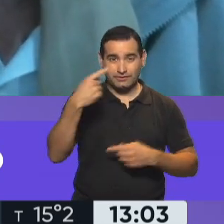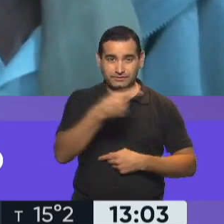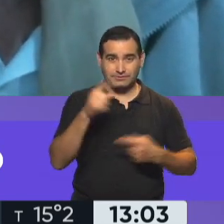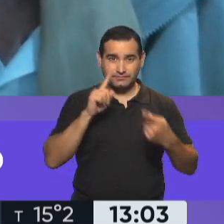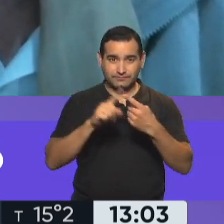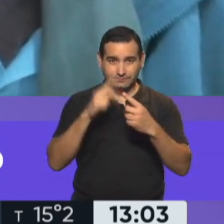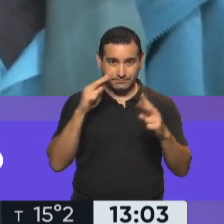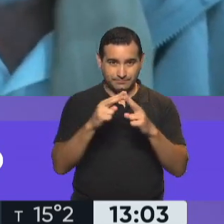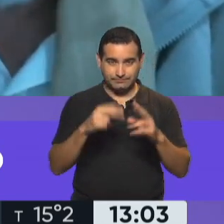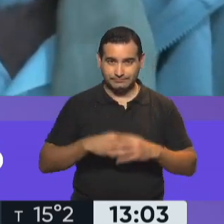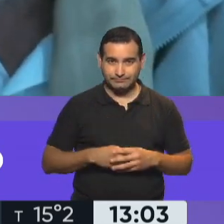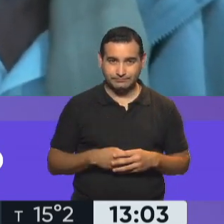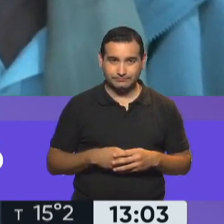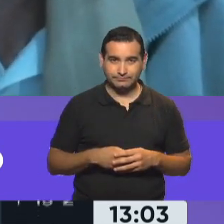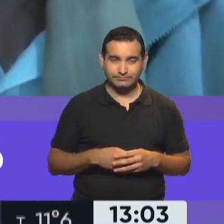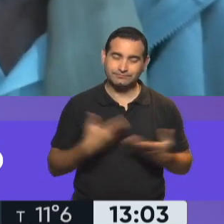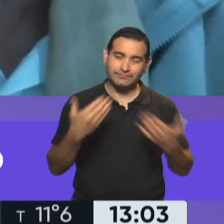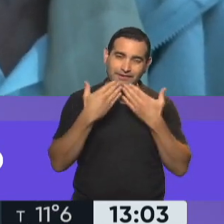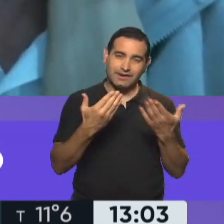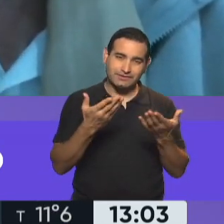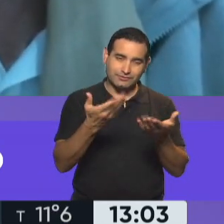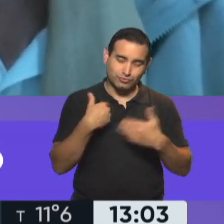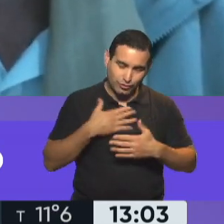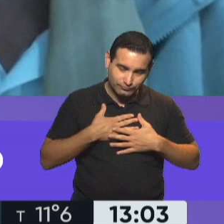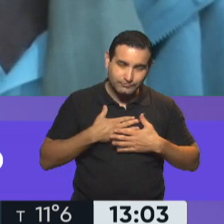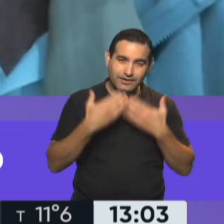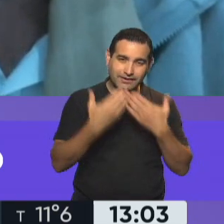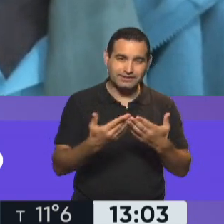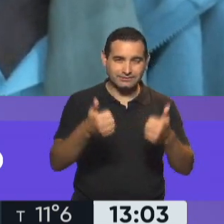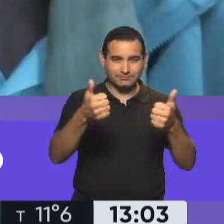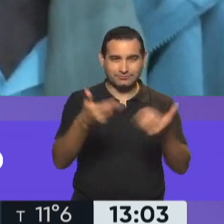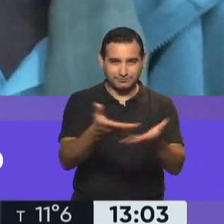que viene. No, agradecido soy yo y salud y cosecha para todos. Un abrazo fuerte.